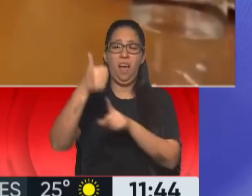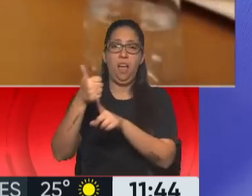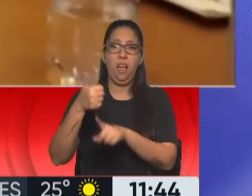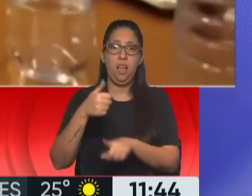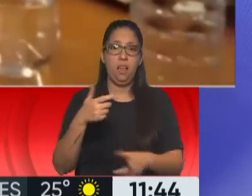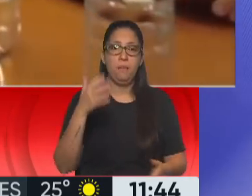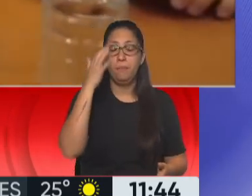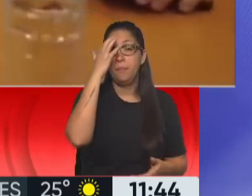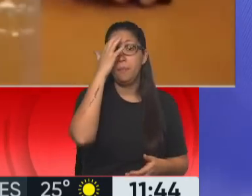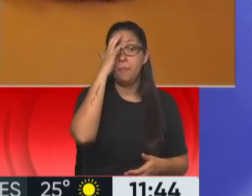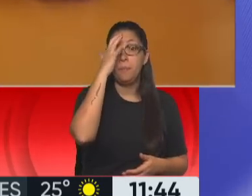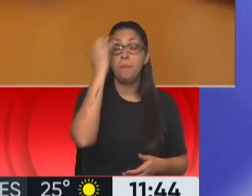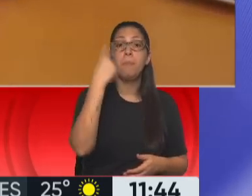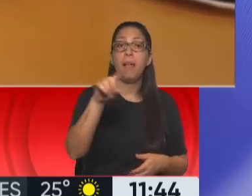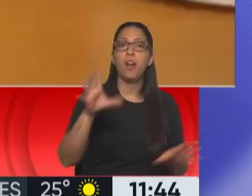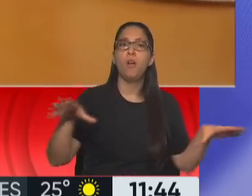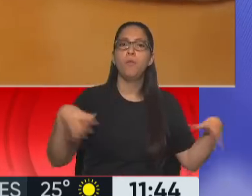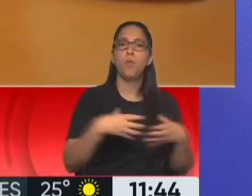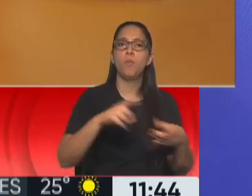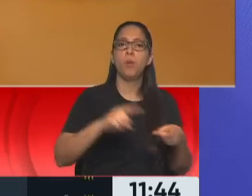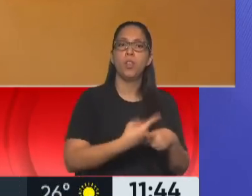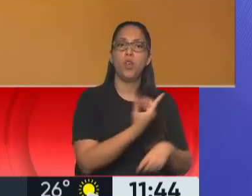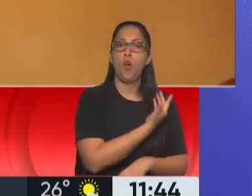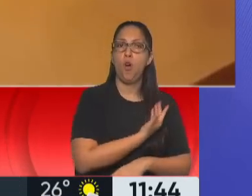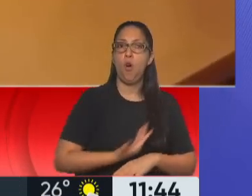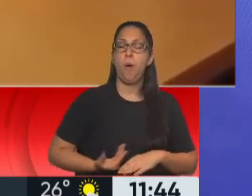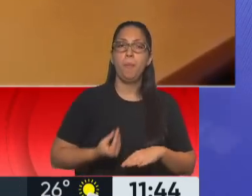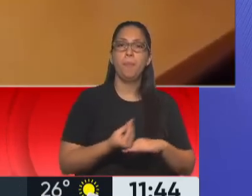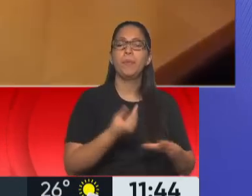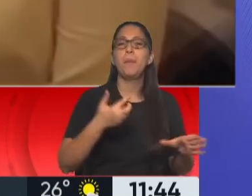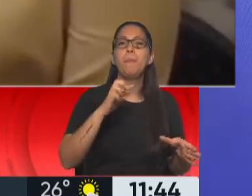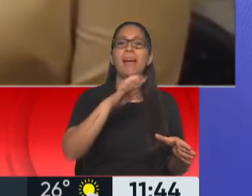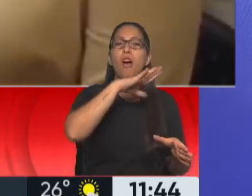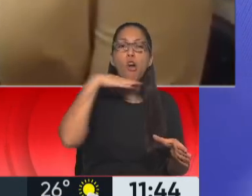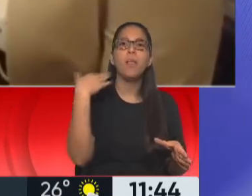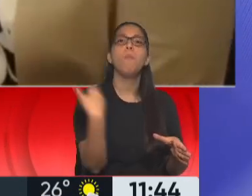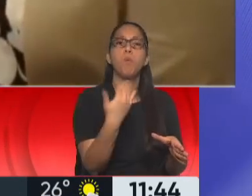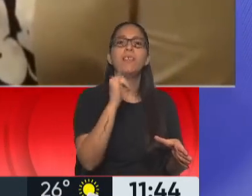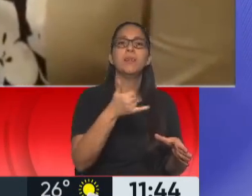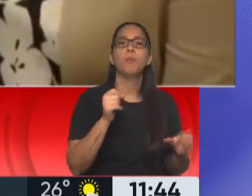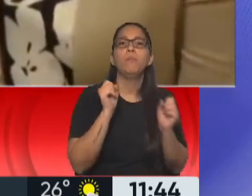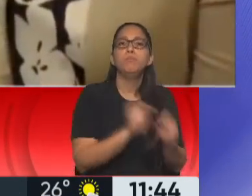hacerlo. Sí puede ser presidenta del PJ, porque eso no es un cargo público, es un cargo partidario. Muchas gracias, Habrá Jimé. que